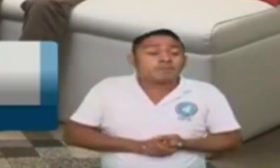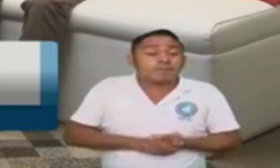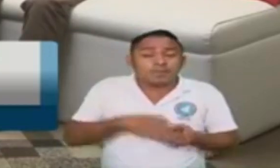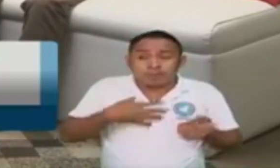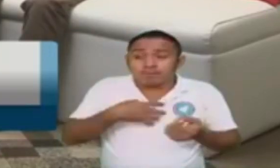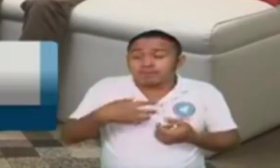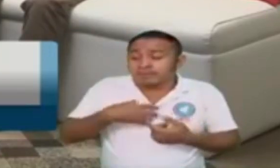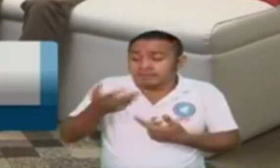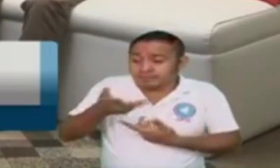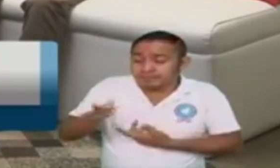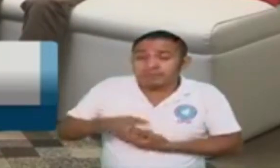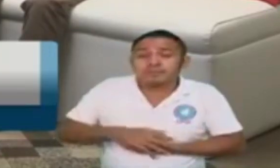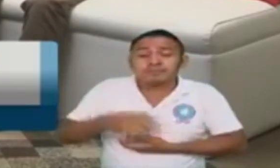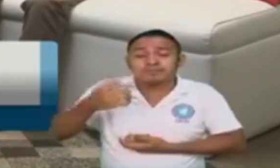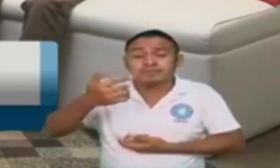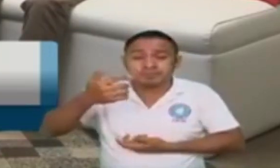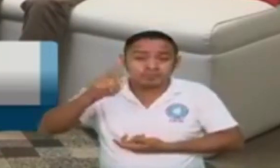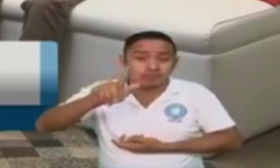de la glándula, pues.